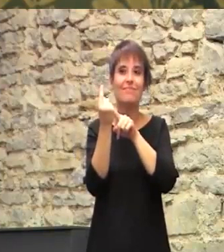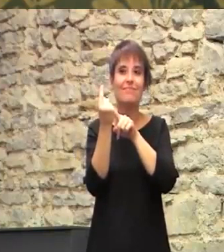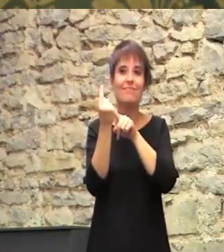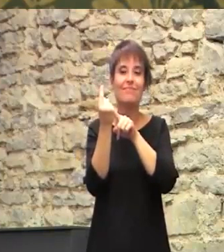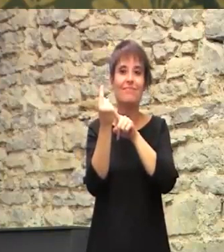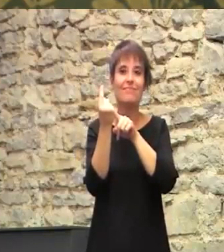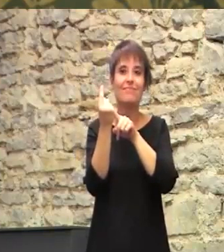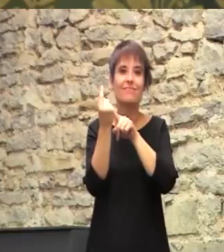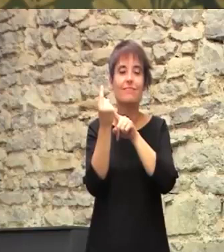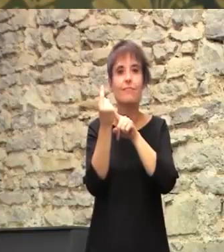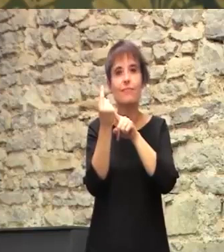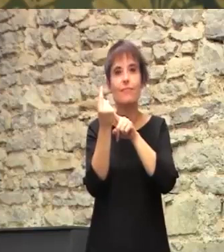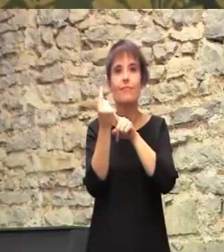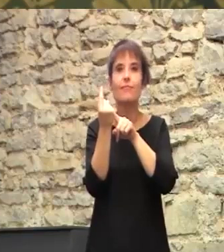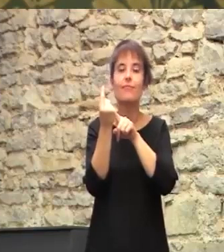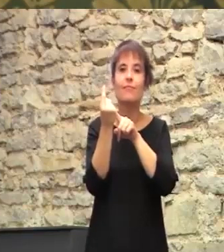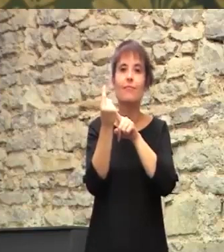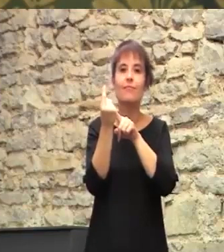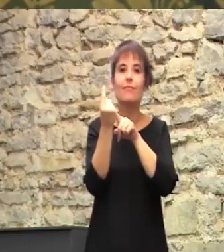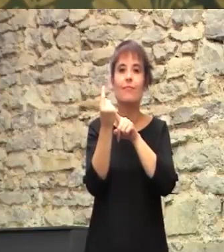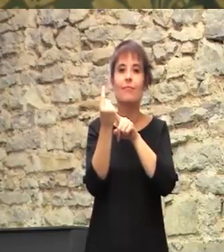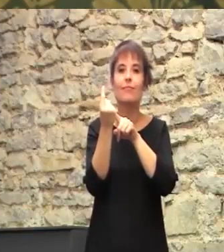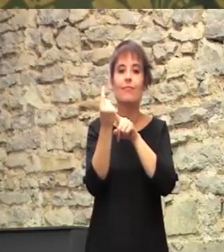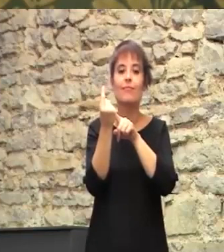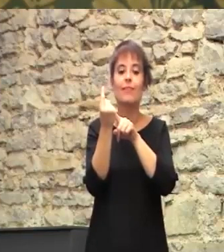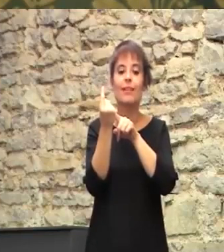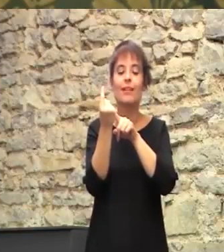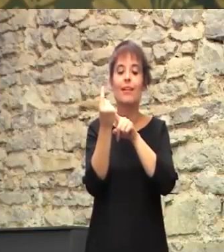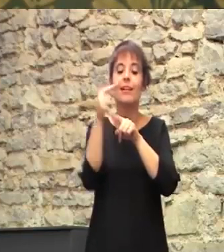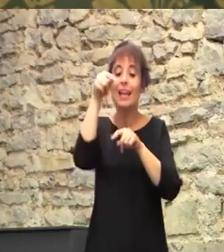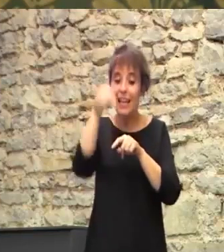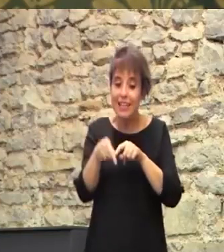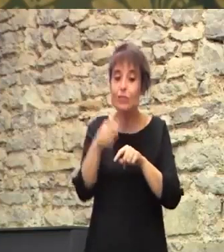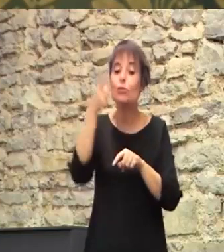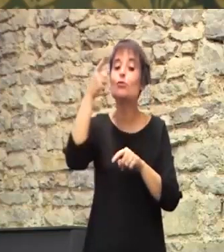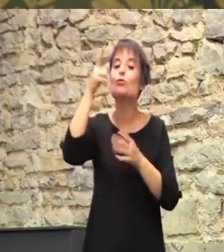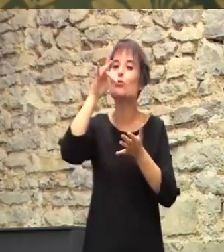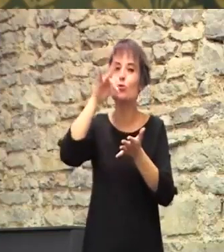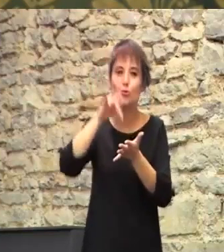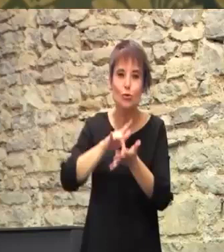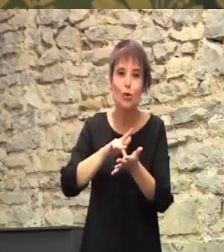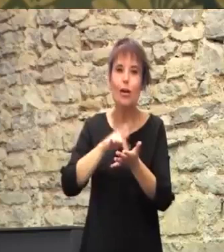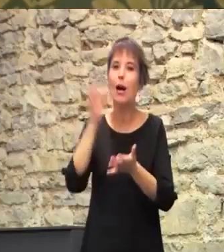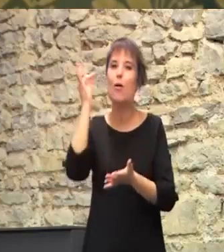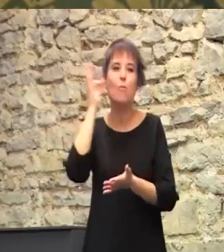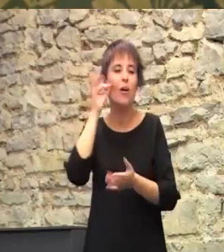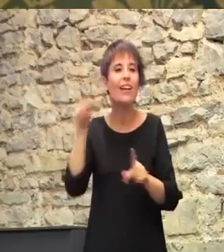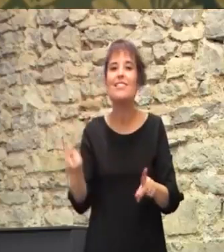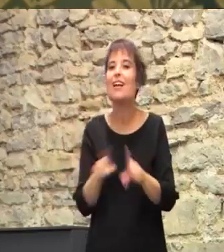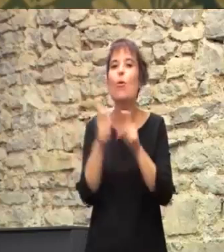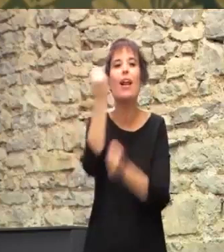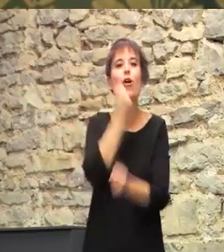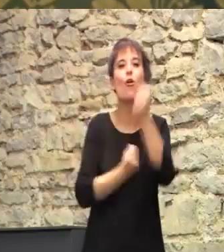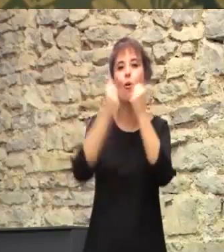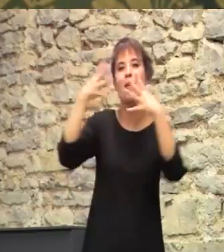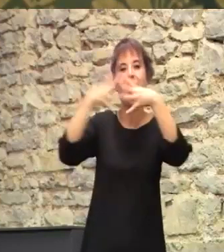y que esté esto era se daba tanto en mujeres en todas las clases económicas